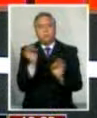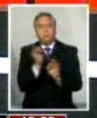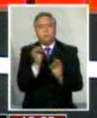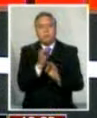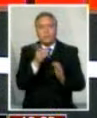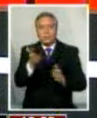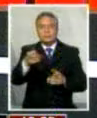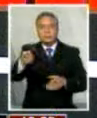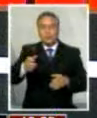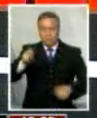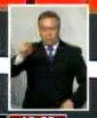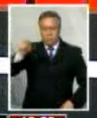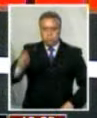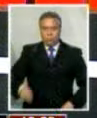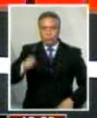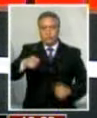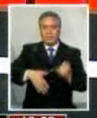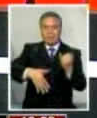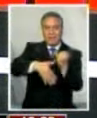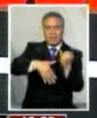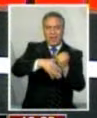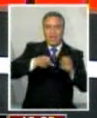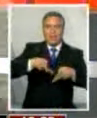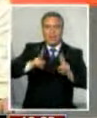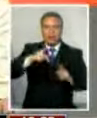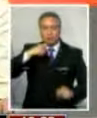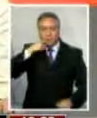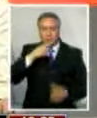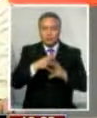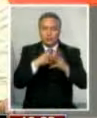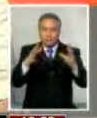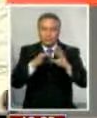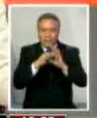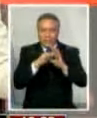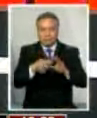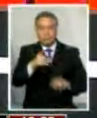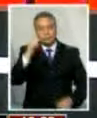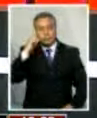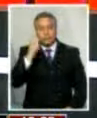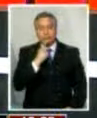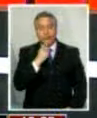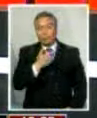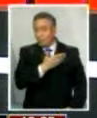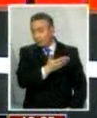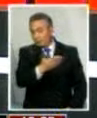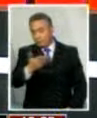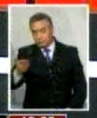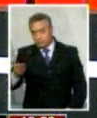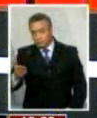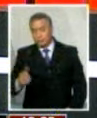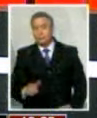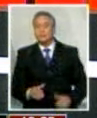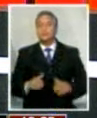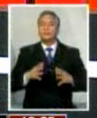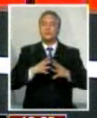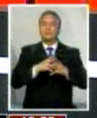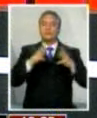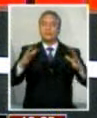esta decisión de la Corte Interamericana de Derechos Humanos. Muchísimas gracias. Gracias, Matilde. Muchas gracias. Nosotros llegamos así al final.